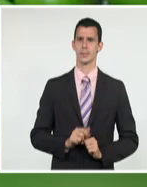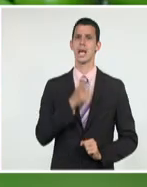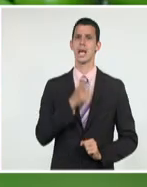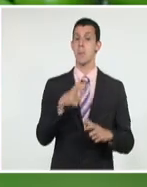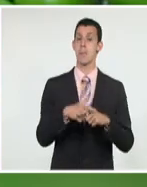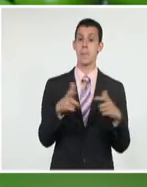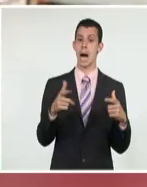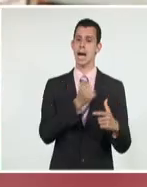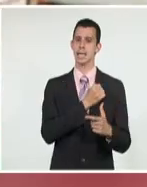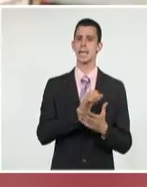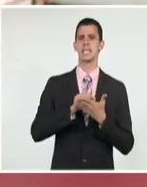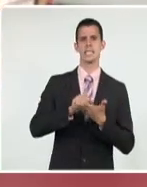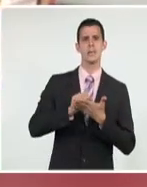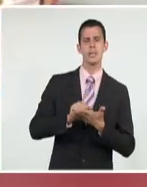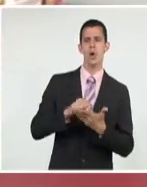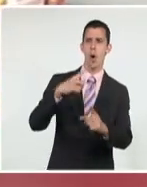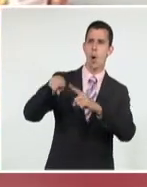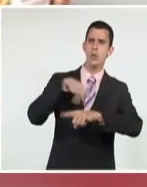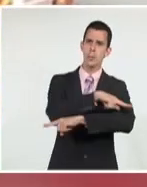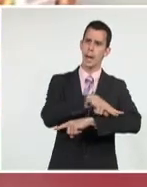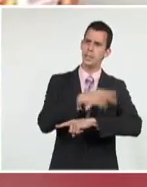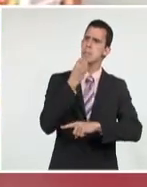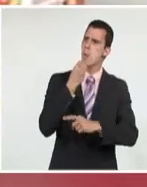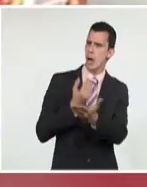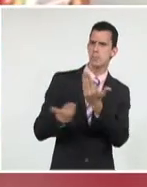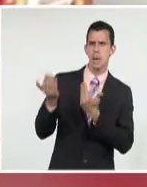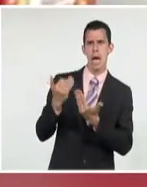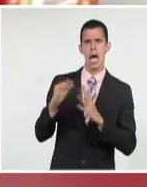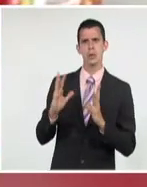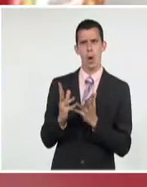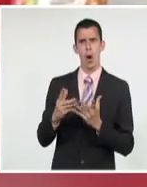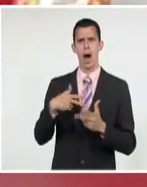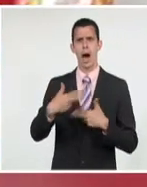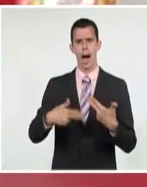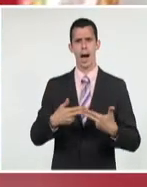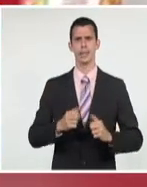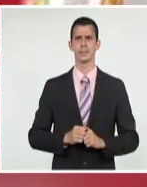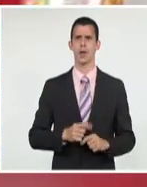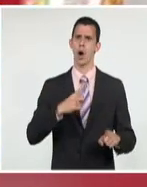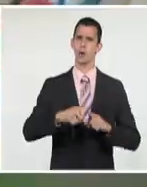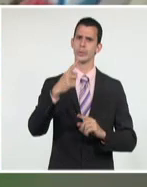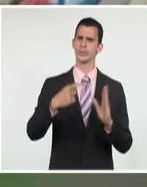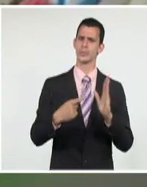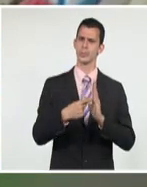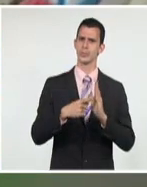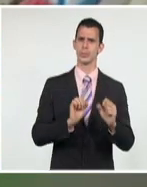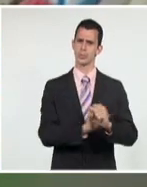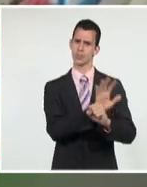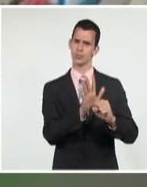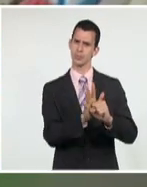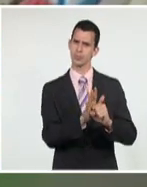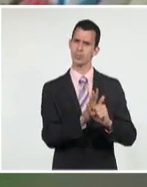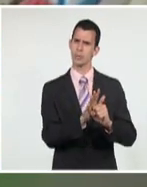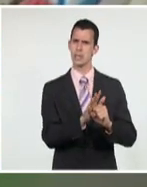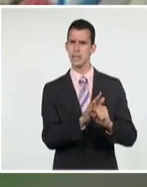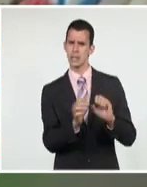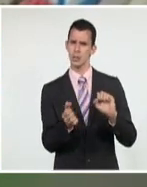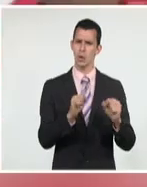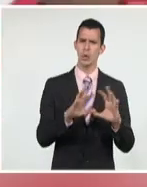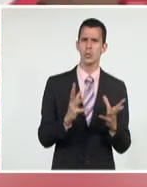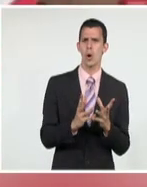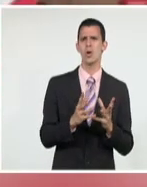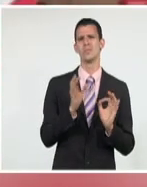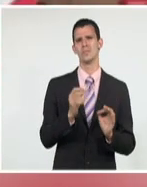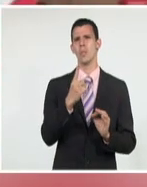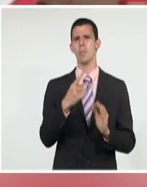al exterior la estrategia económico y social cubano para enfrentar el impacto de la cob y 19 estimula la exportación e importación